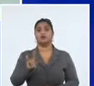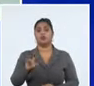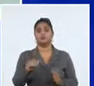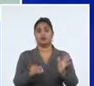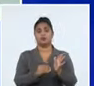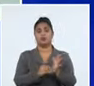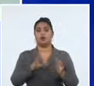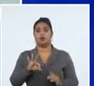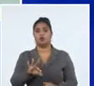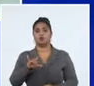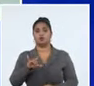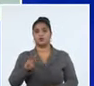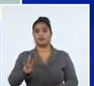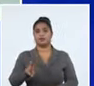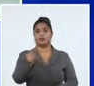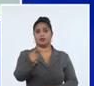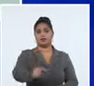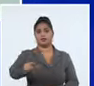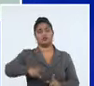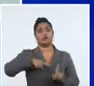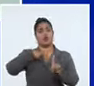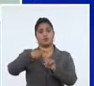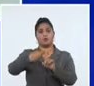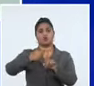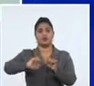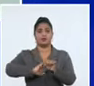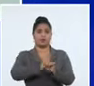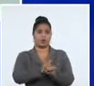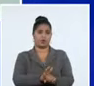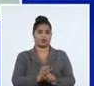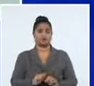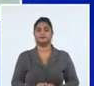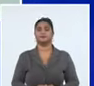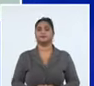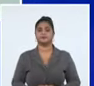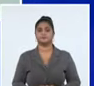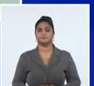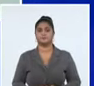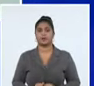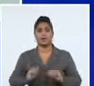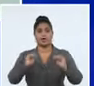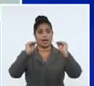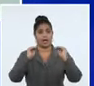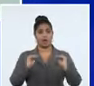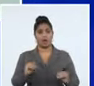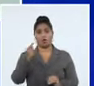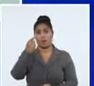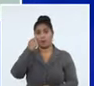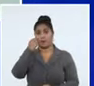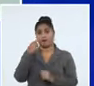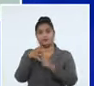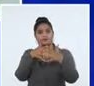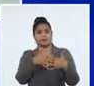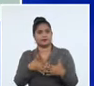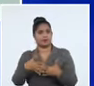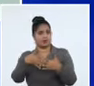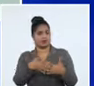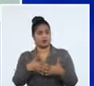379.893 pacientes, personas con COVID. Pero ahí tienen ustedes la cifra del día de Estados Unidos,